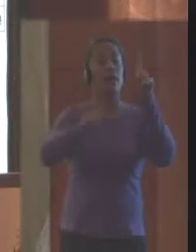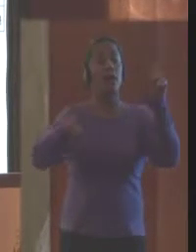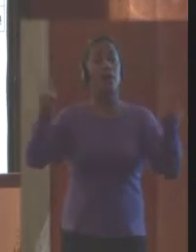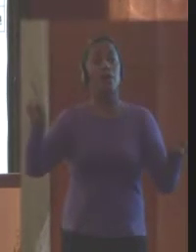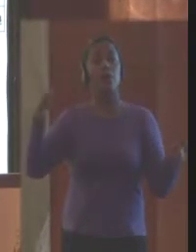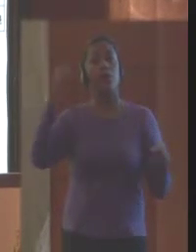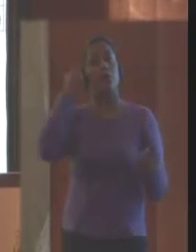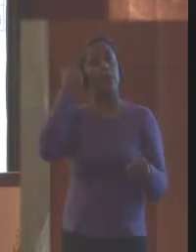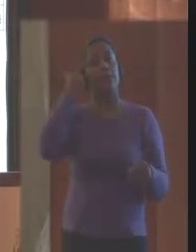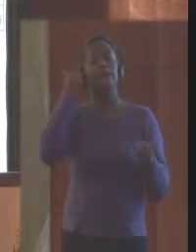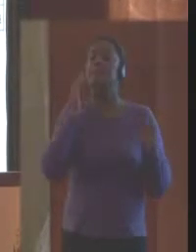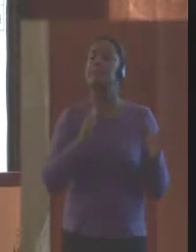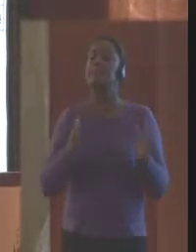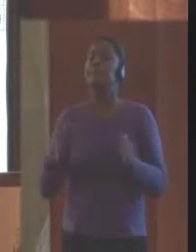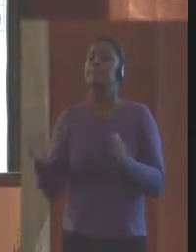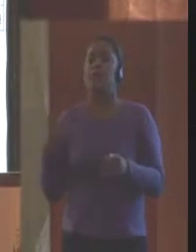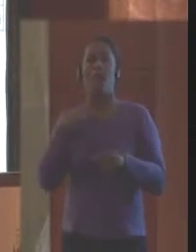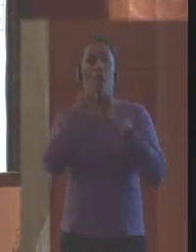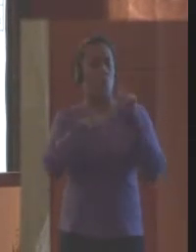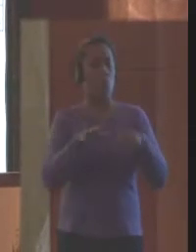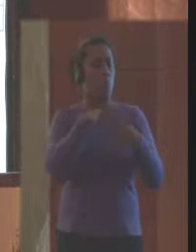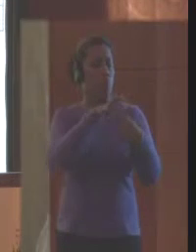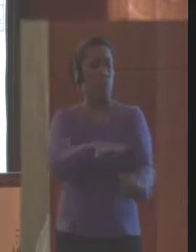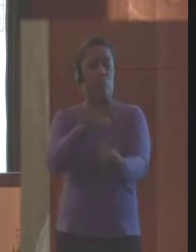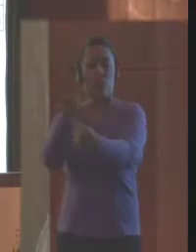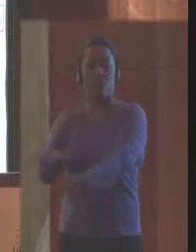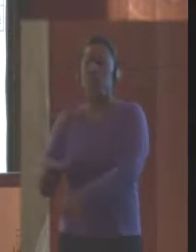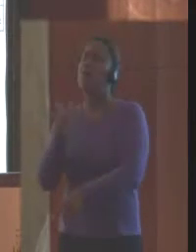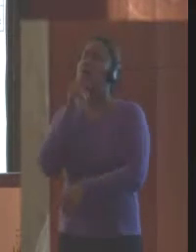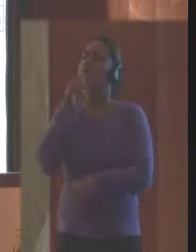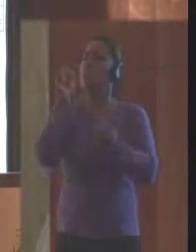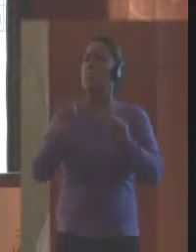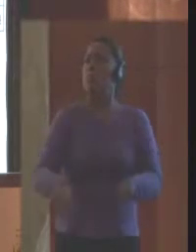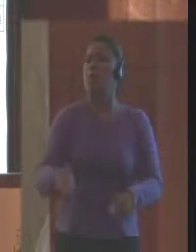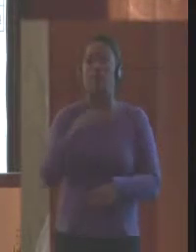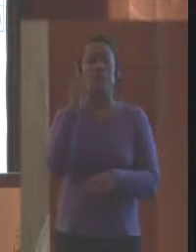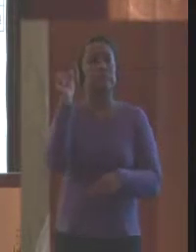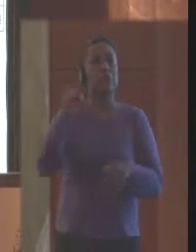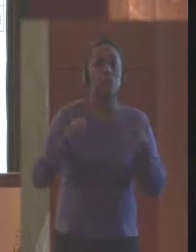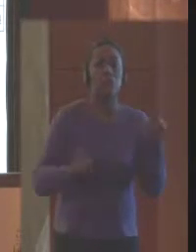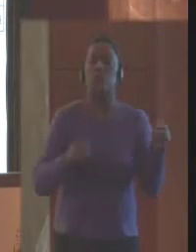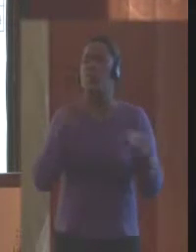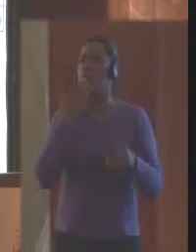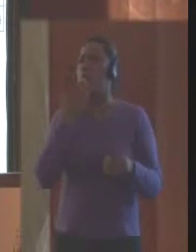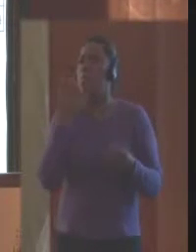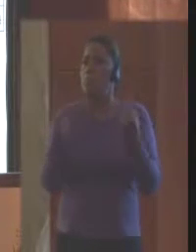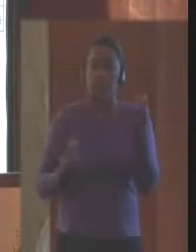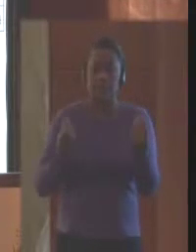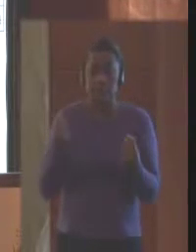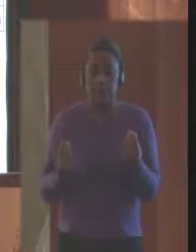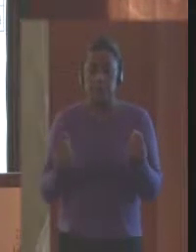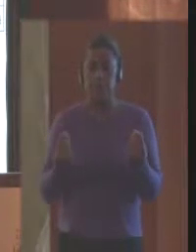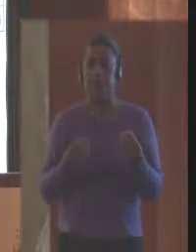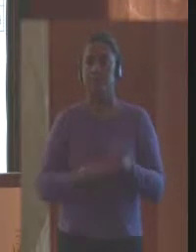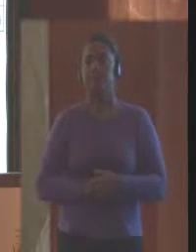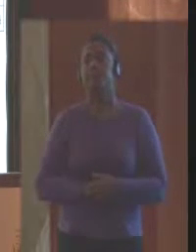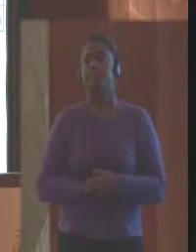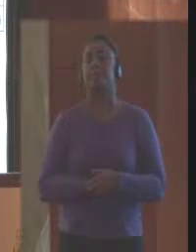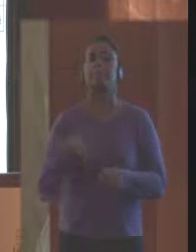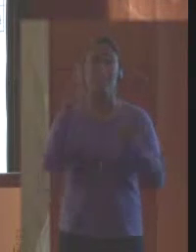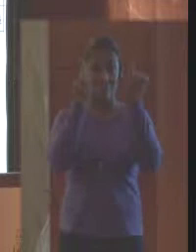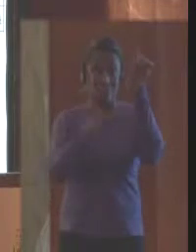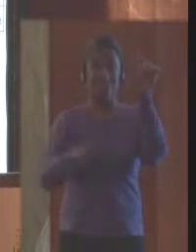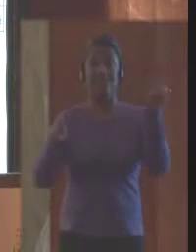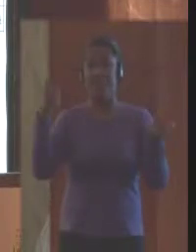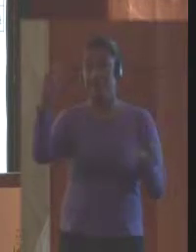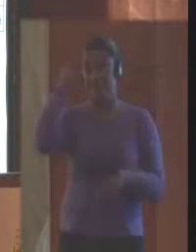termina haciendo un proceso de discriminación en las zonas de quién puede hacerlo y quién no, en función de quién tiene la plata y quién no. Eso nos lleva a